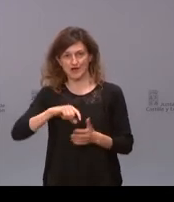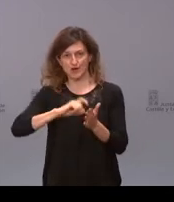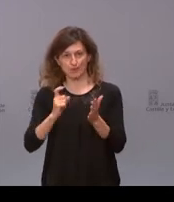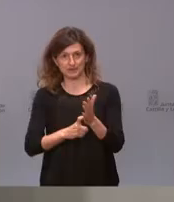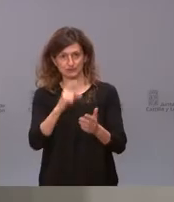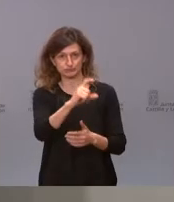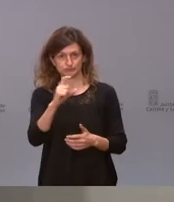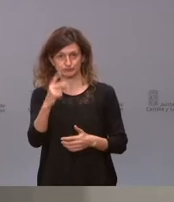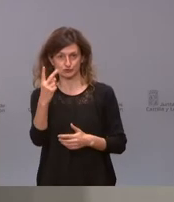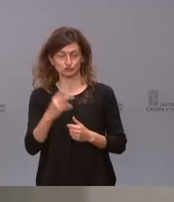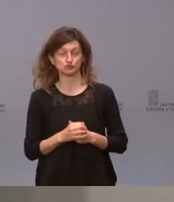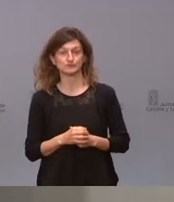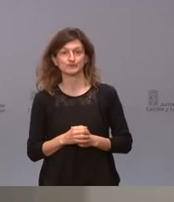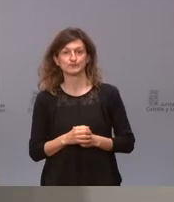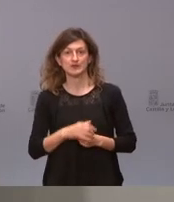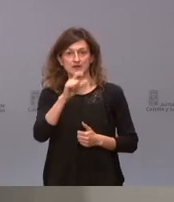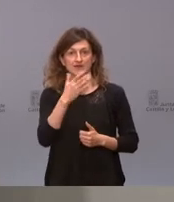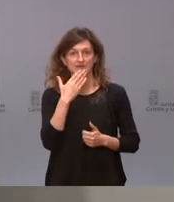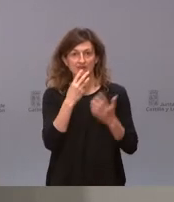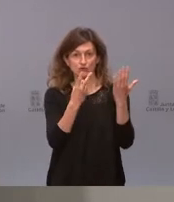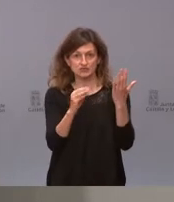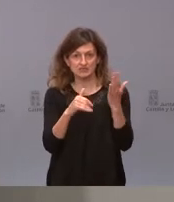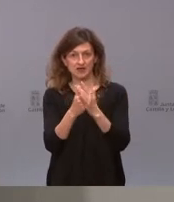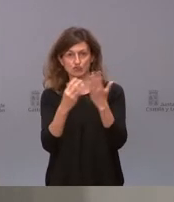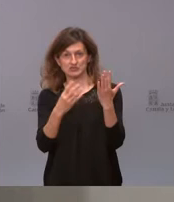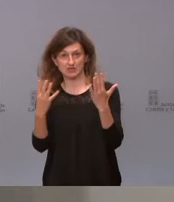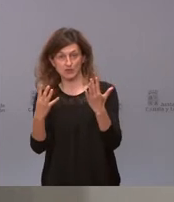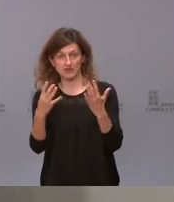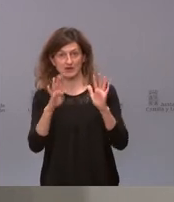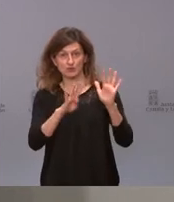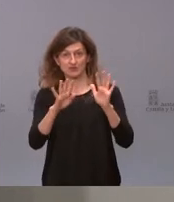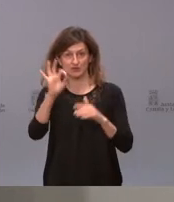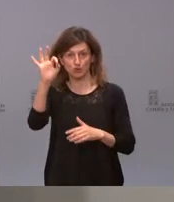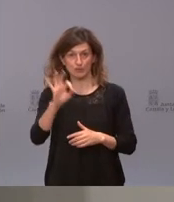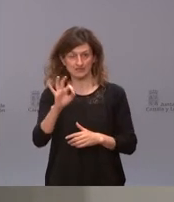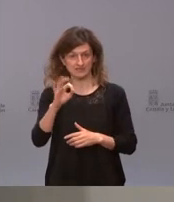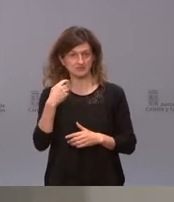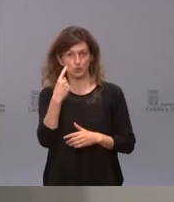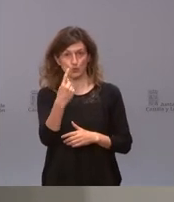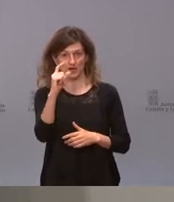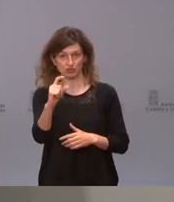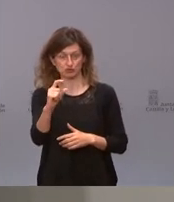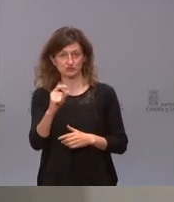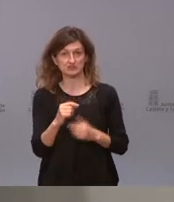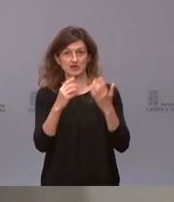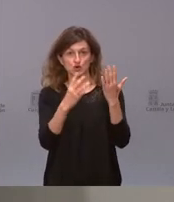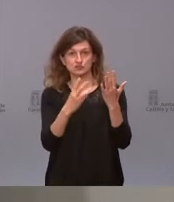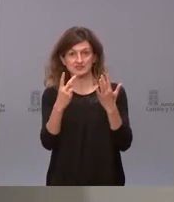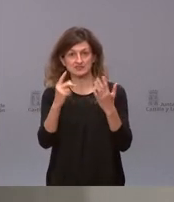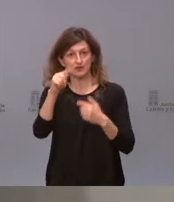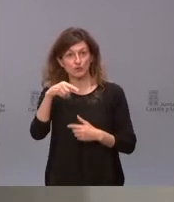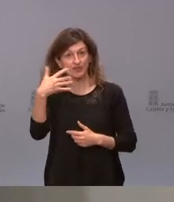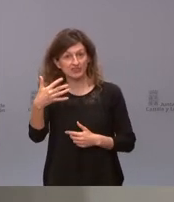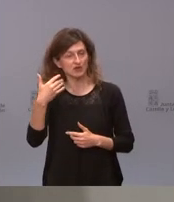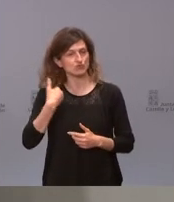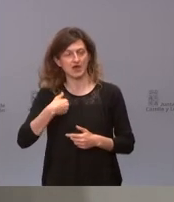completa a las personas entre 80 y 89 el 95,3 tiene una dosis y el 87,5 ya